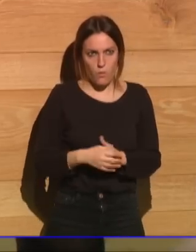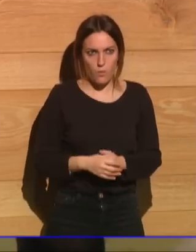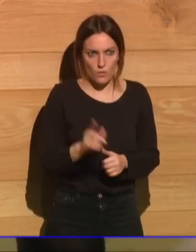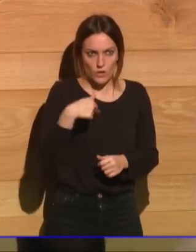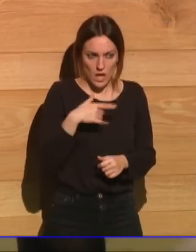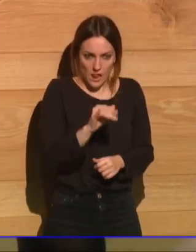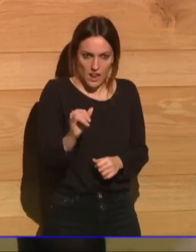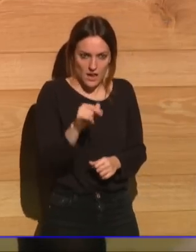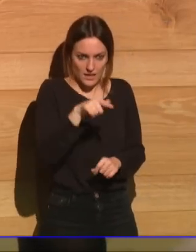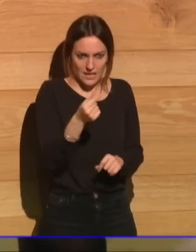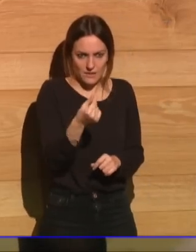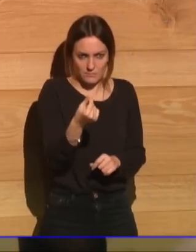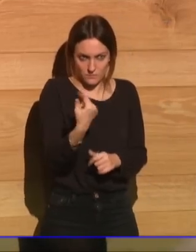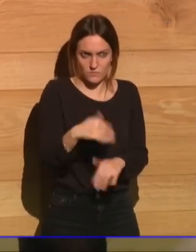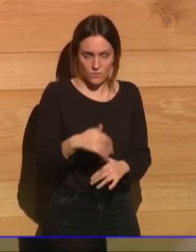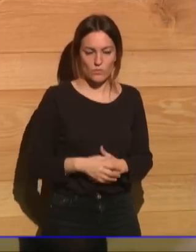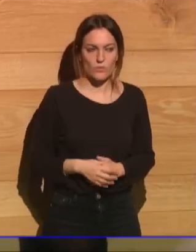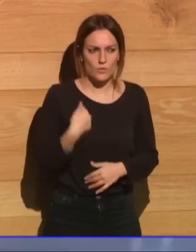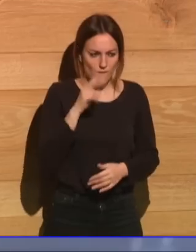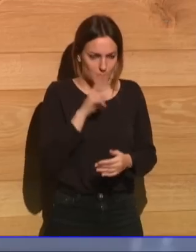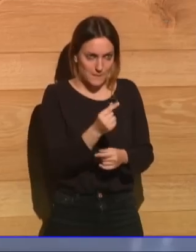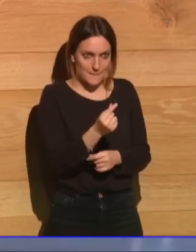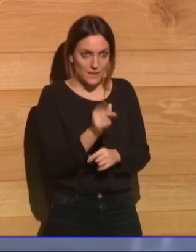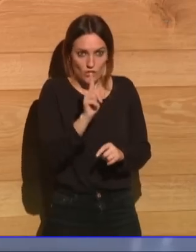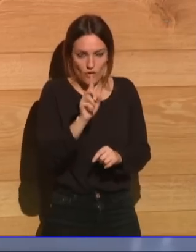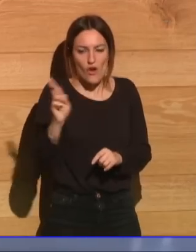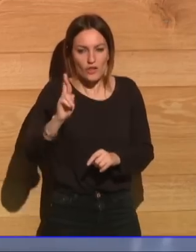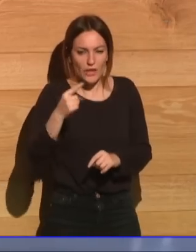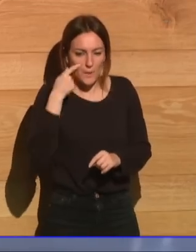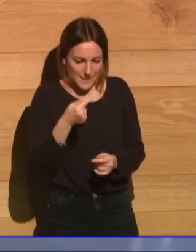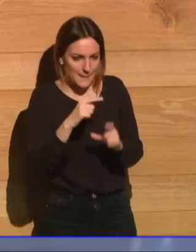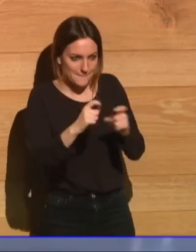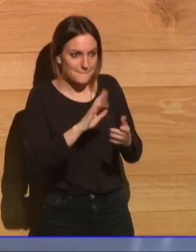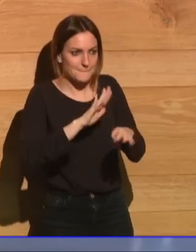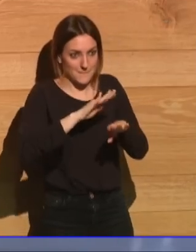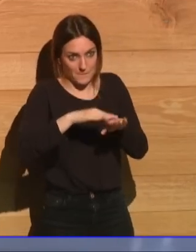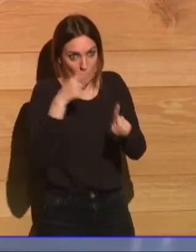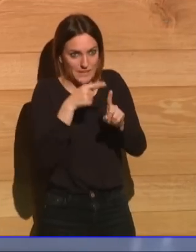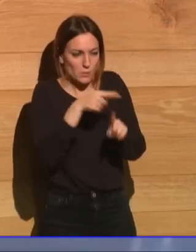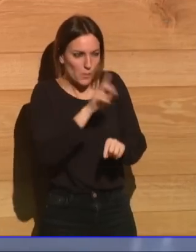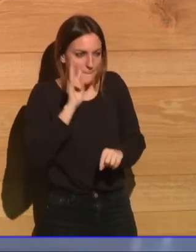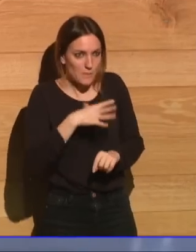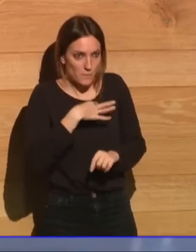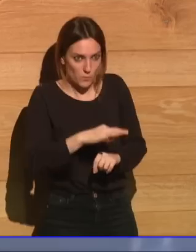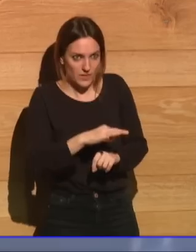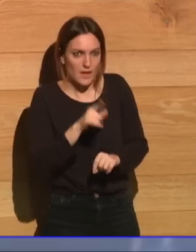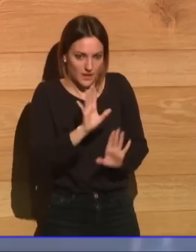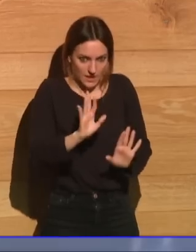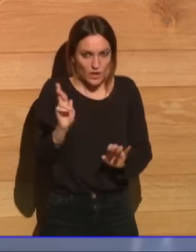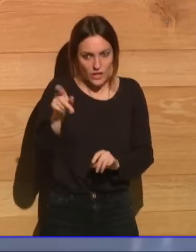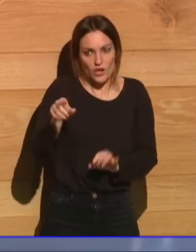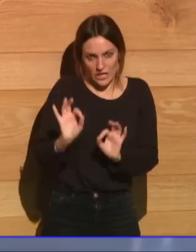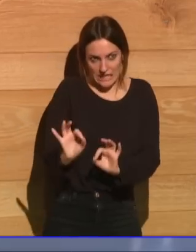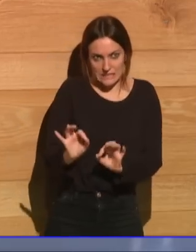tengo, No. no lo tengo y ese libro no es barato. ¿Miraste lo que costaba? No. Es que Rodrigo deja el precio para que quede claro. O sea, estamos hablando de este tipo de persona, ¿eh?